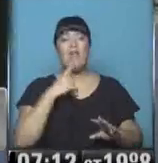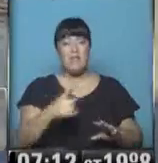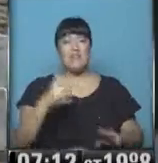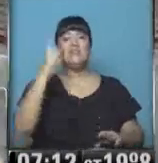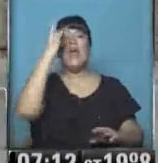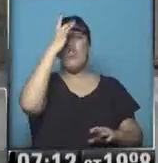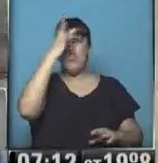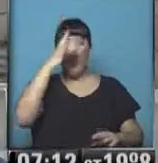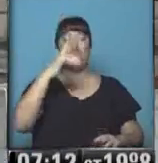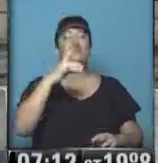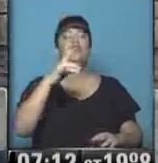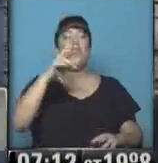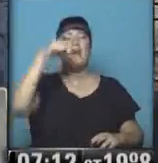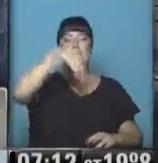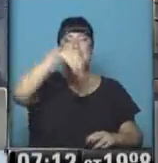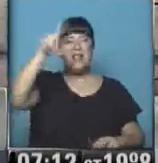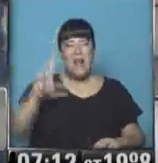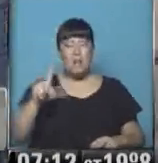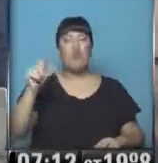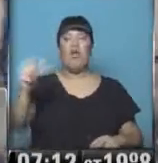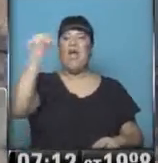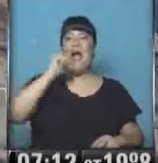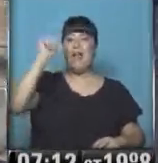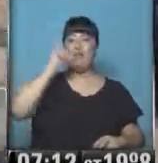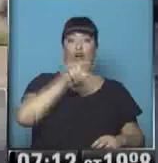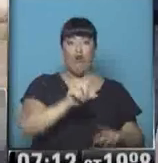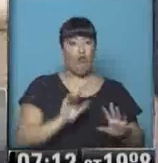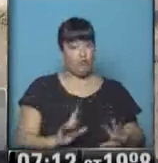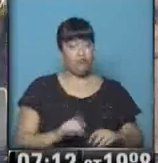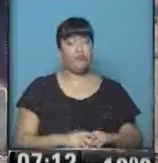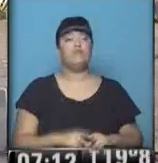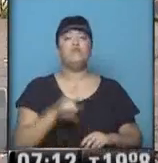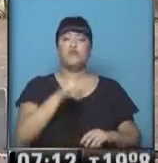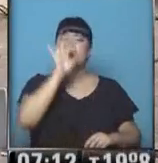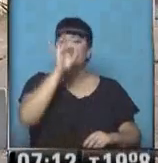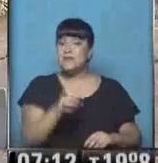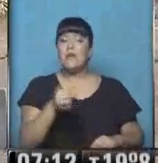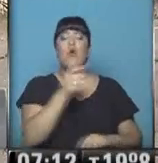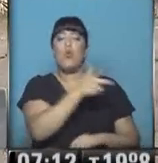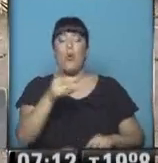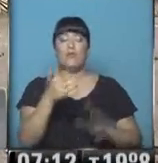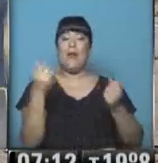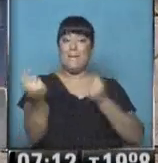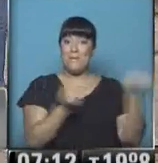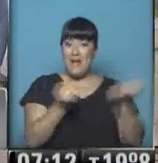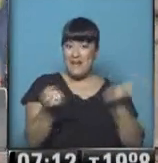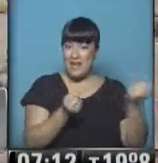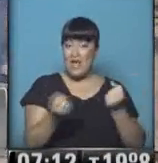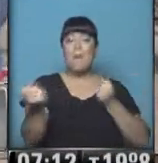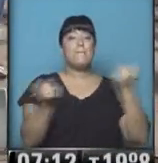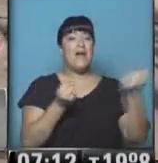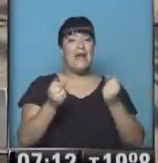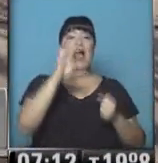miligramos de alcohol en sangre. Y es un dato que no es menor. ¿Usted sabe cuánto está permitido para poder manejar? Para que tenga una